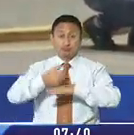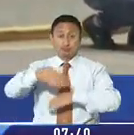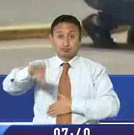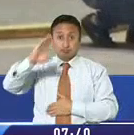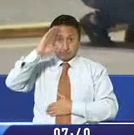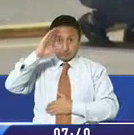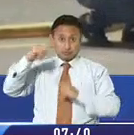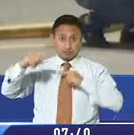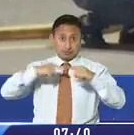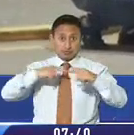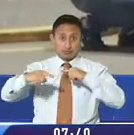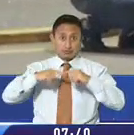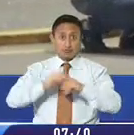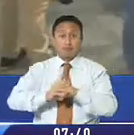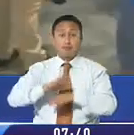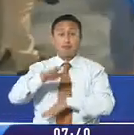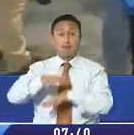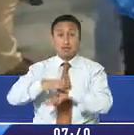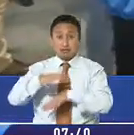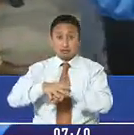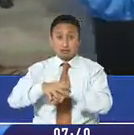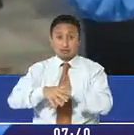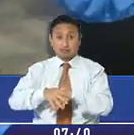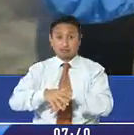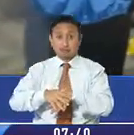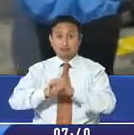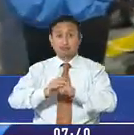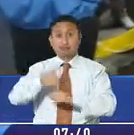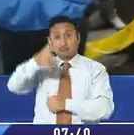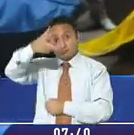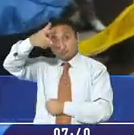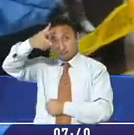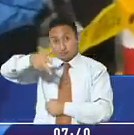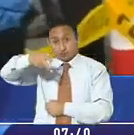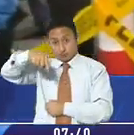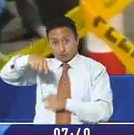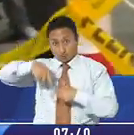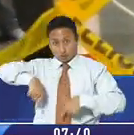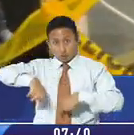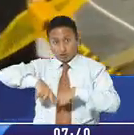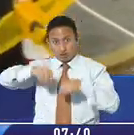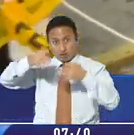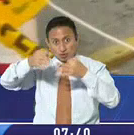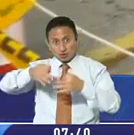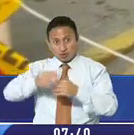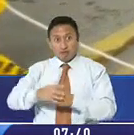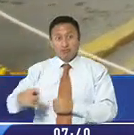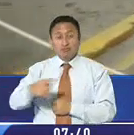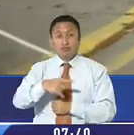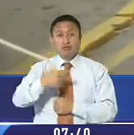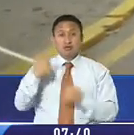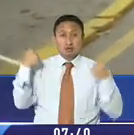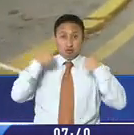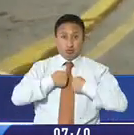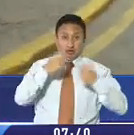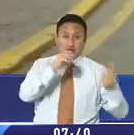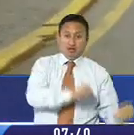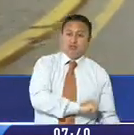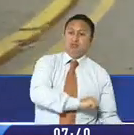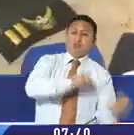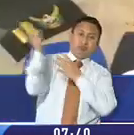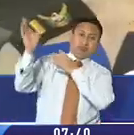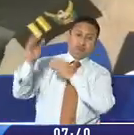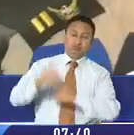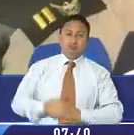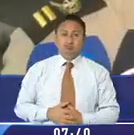del distrito Machala, cámaras de videovigilancia ubicadas en el lugar grabaron el momento que fue arrojado el bulto en el sitio.